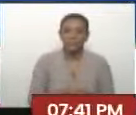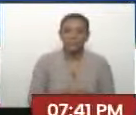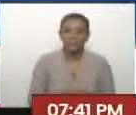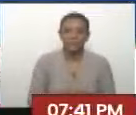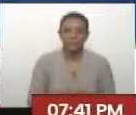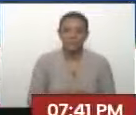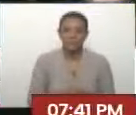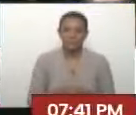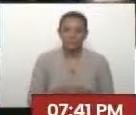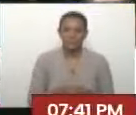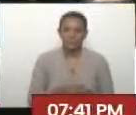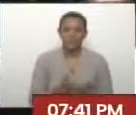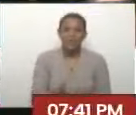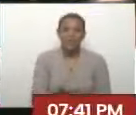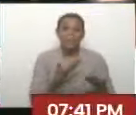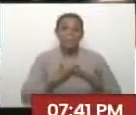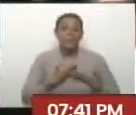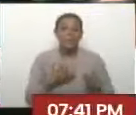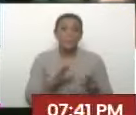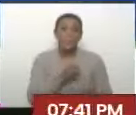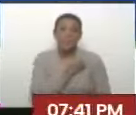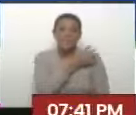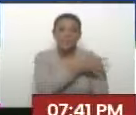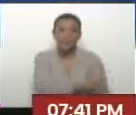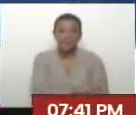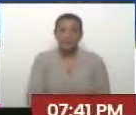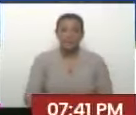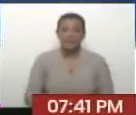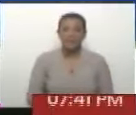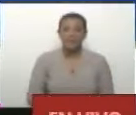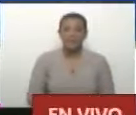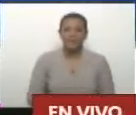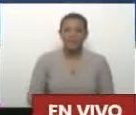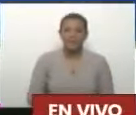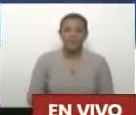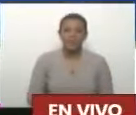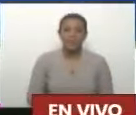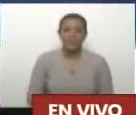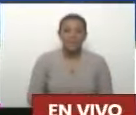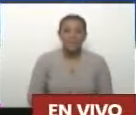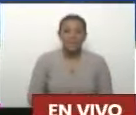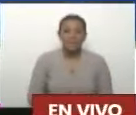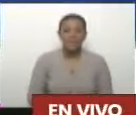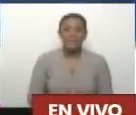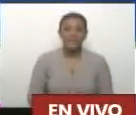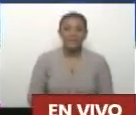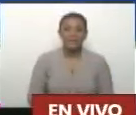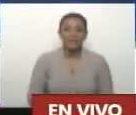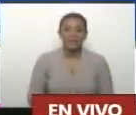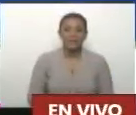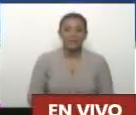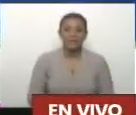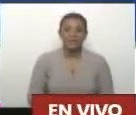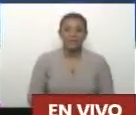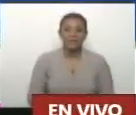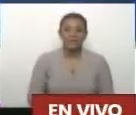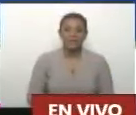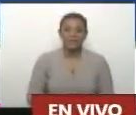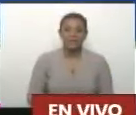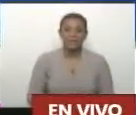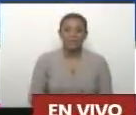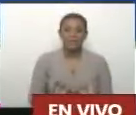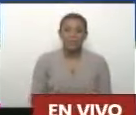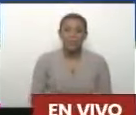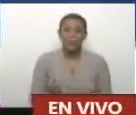W Exacto presidente Ay yo conozco Filadelfia yo he manejado por Filadelfia Claro claro porque hace muchos años